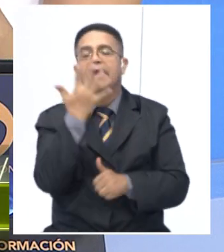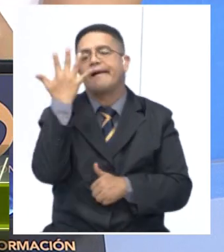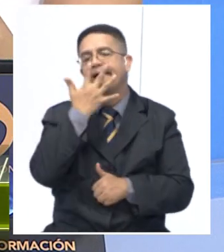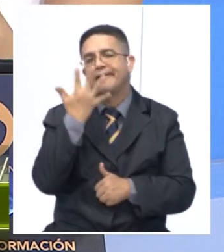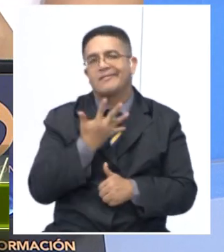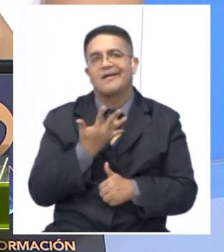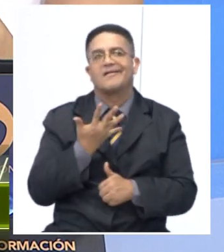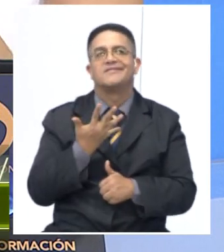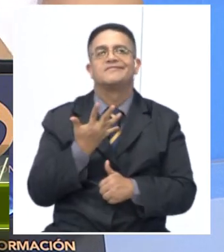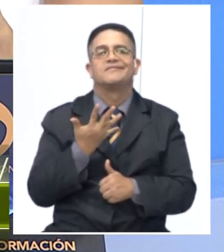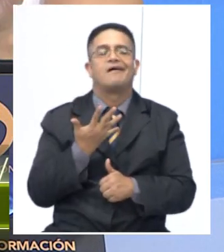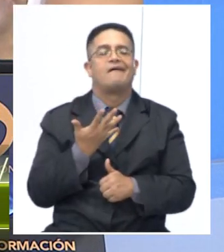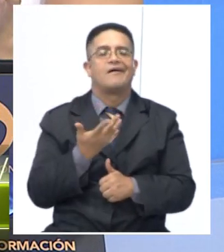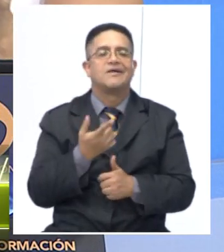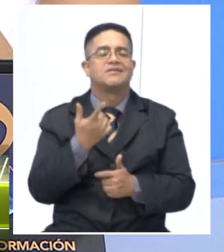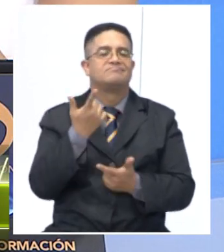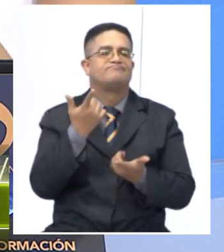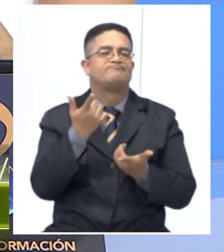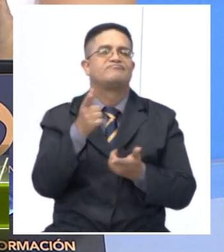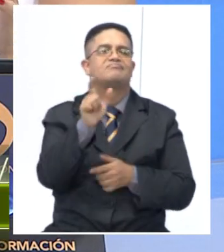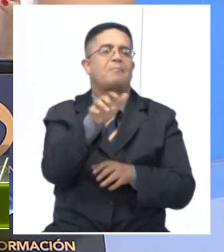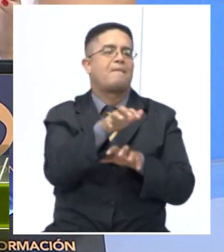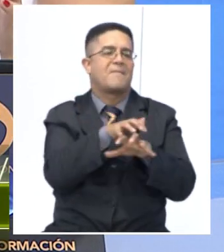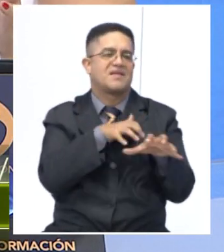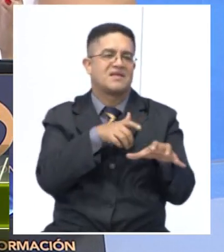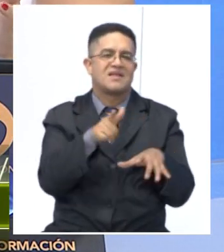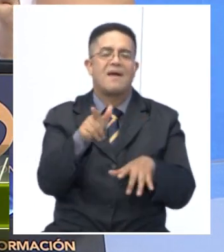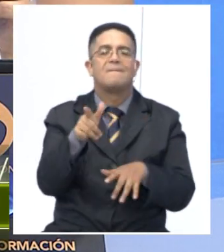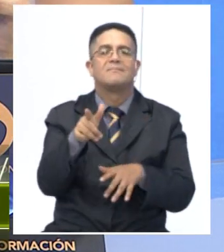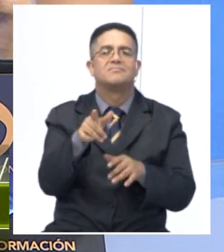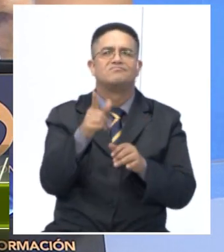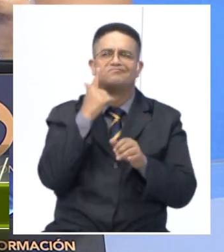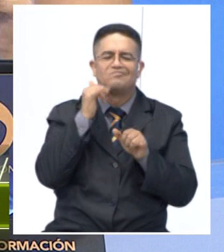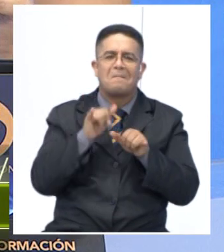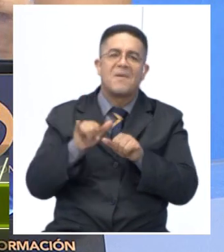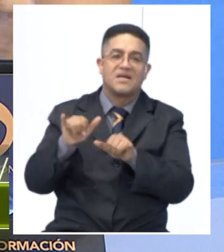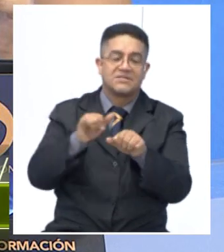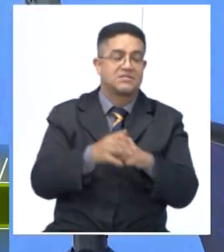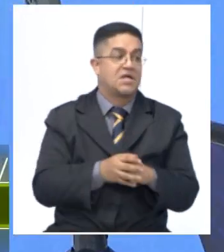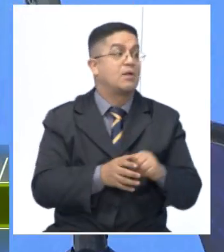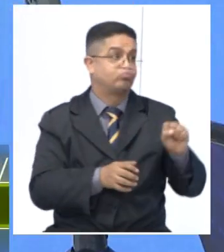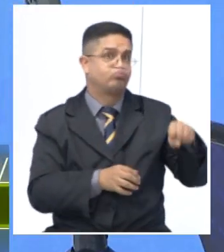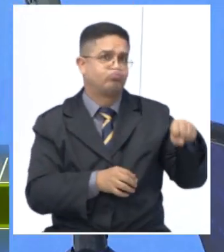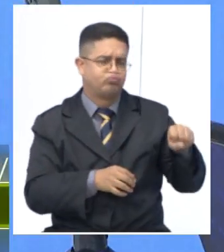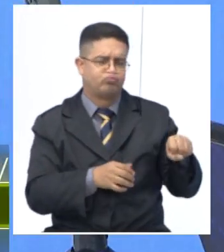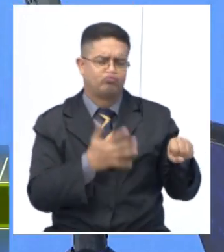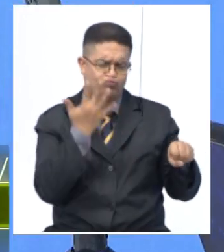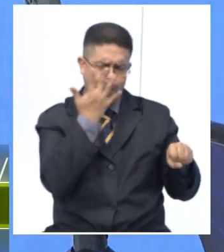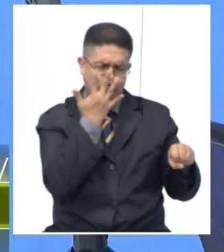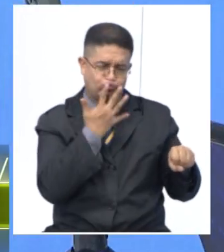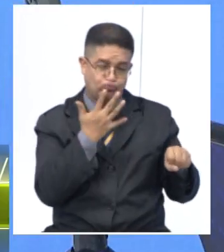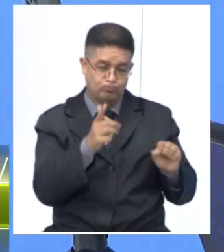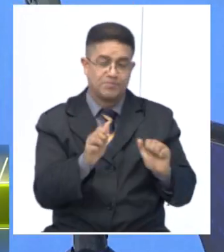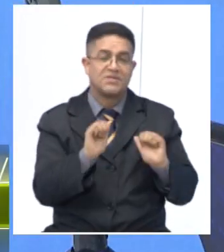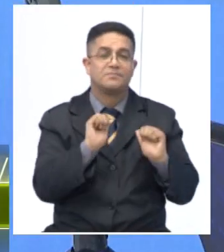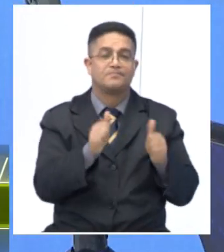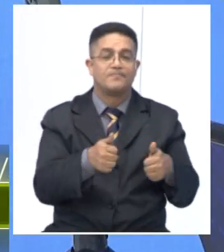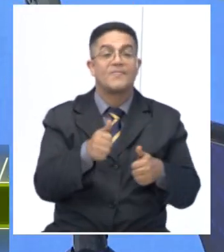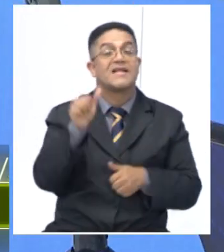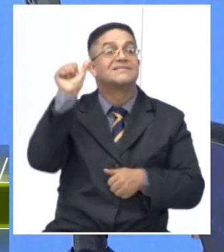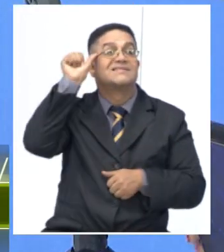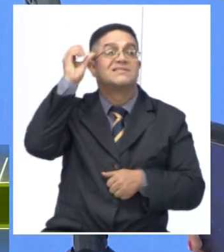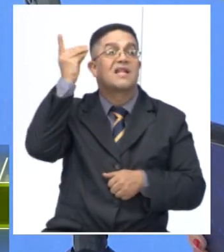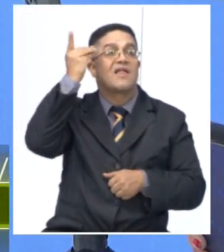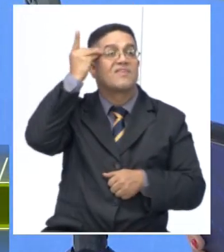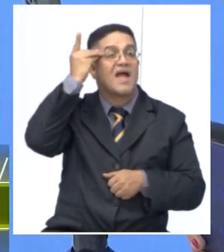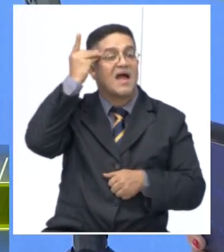faciales, que tienden a ser muy parecidas entre ellos. Sí, hay características fenotípicas. Es importante comenzar que el síndrome de Down o